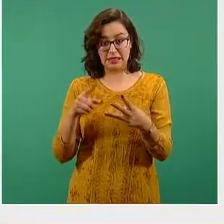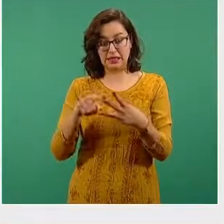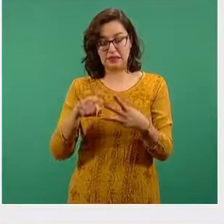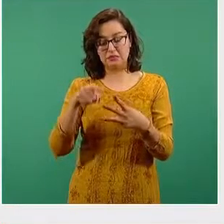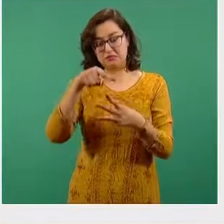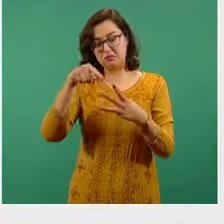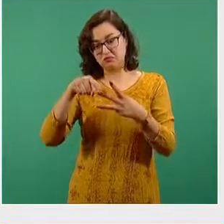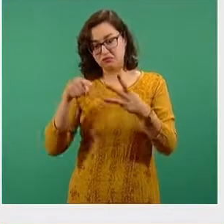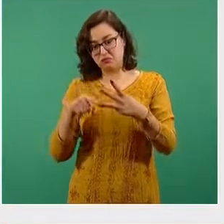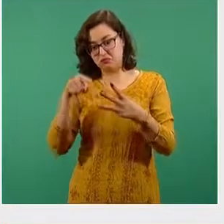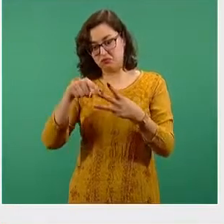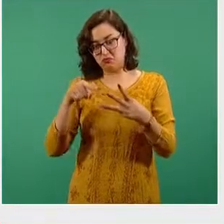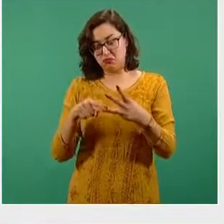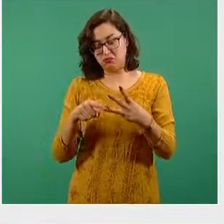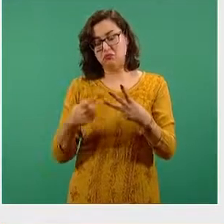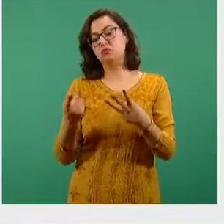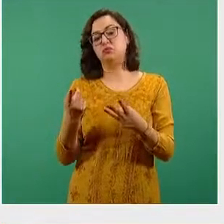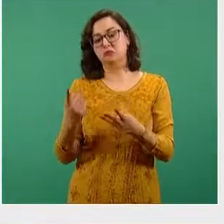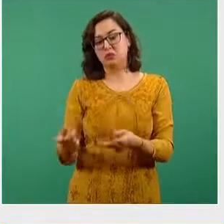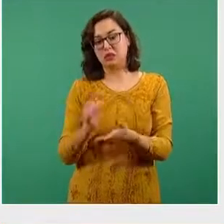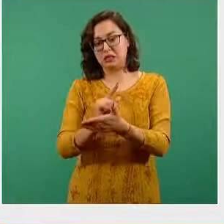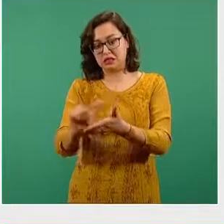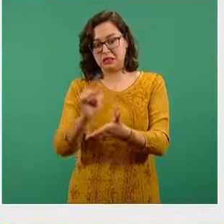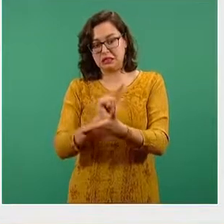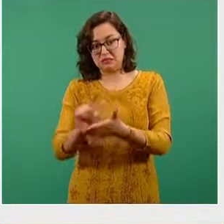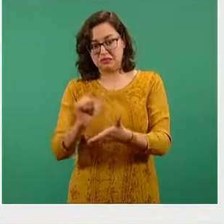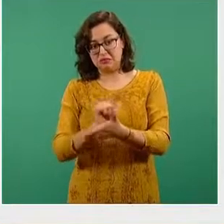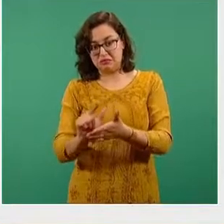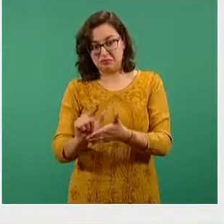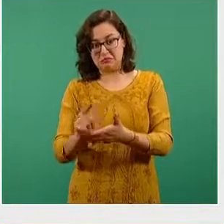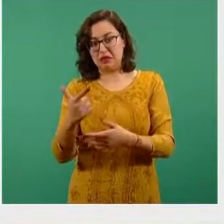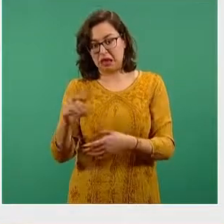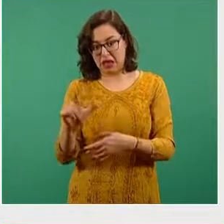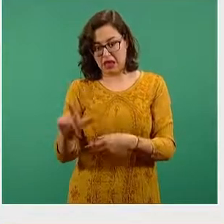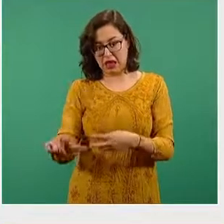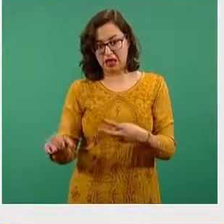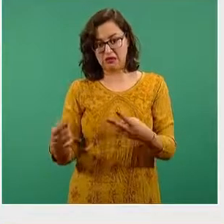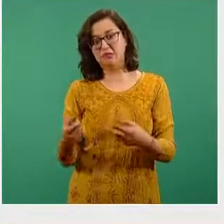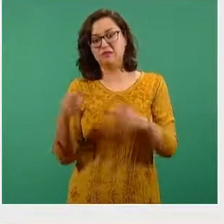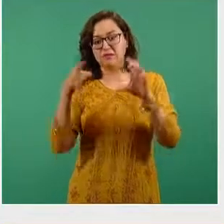gel antibacterial. Si hemos logrado